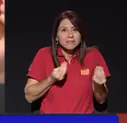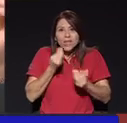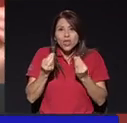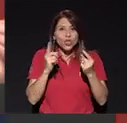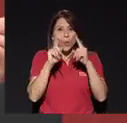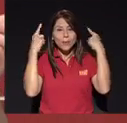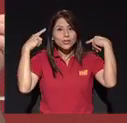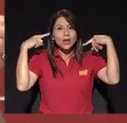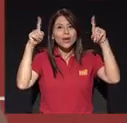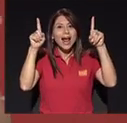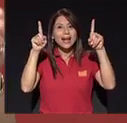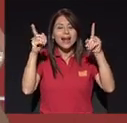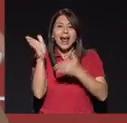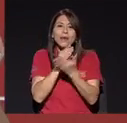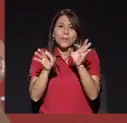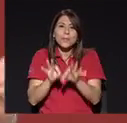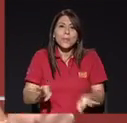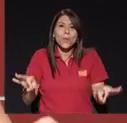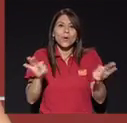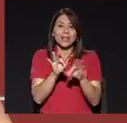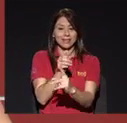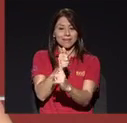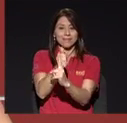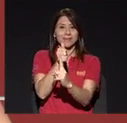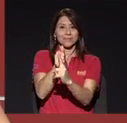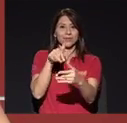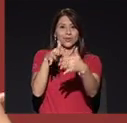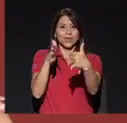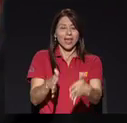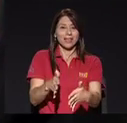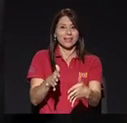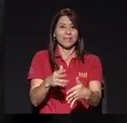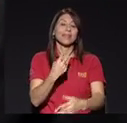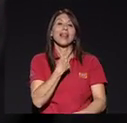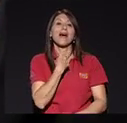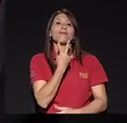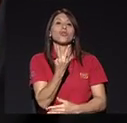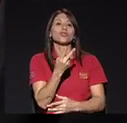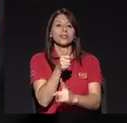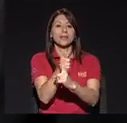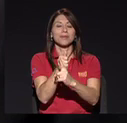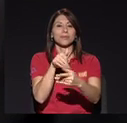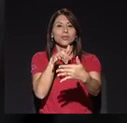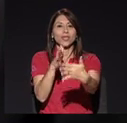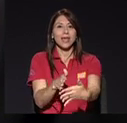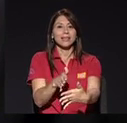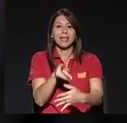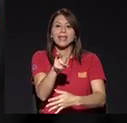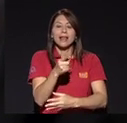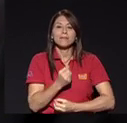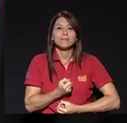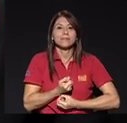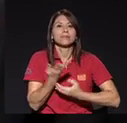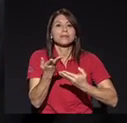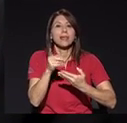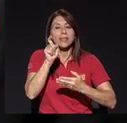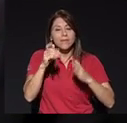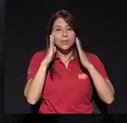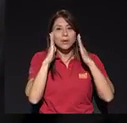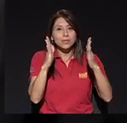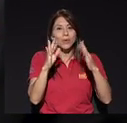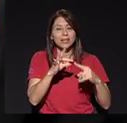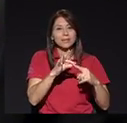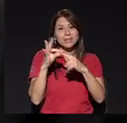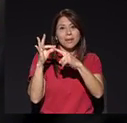el punto elemental que es la voz del estudiante. Y para terminar aquí, la voz del estudiante debe tomarse en cuenta, sobre todo